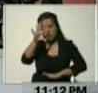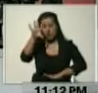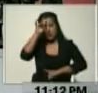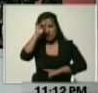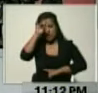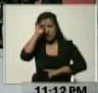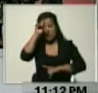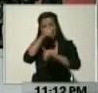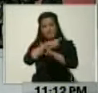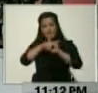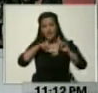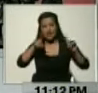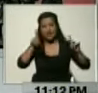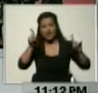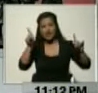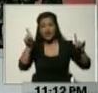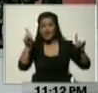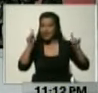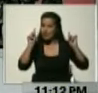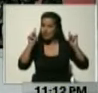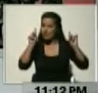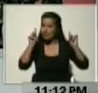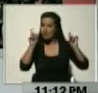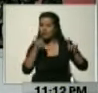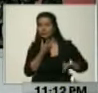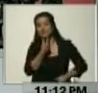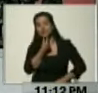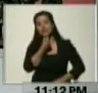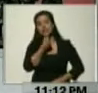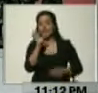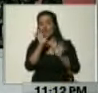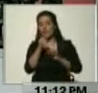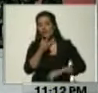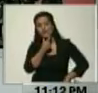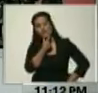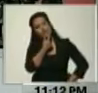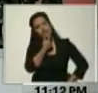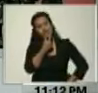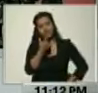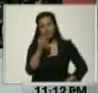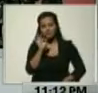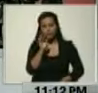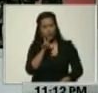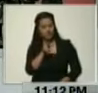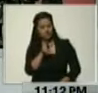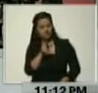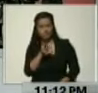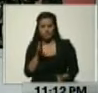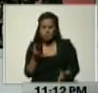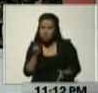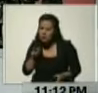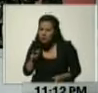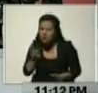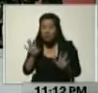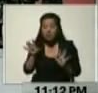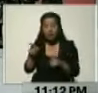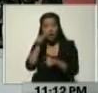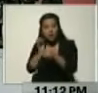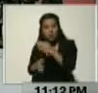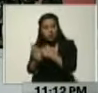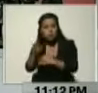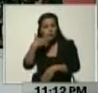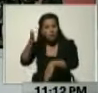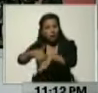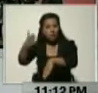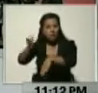estirón del cuello de gallo, pescuezo de gallo. Esperamos que reflexionara, pero sigue cometiendo pecado.